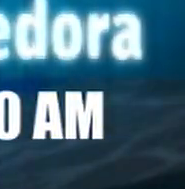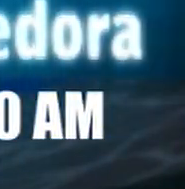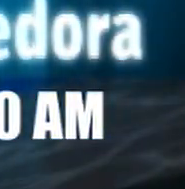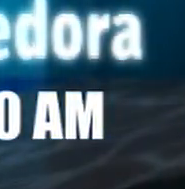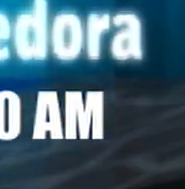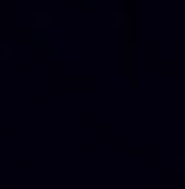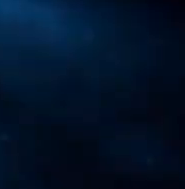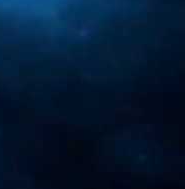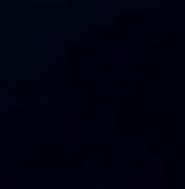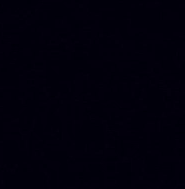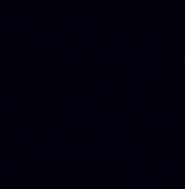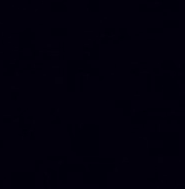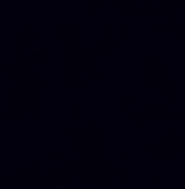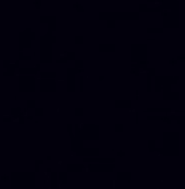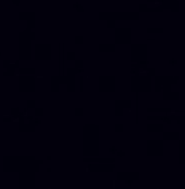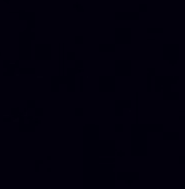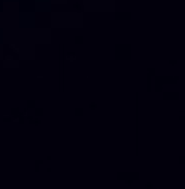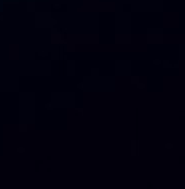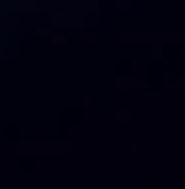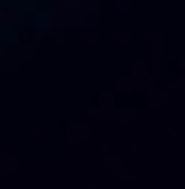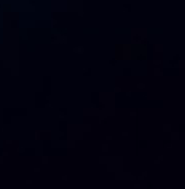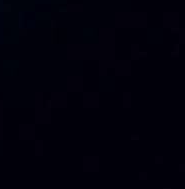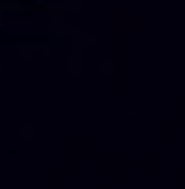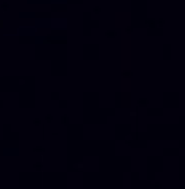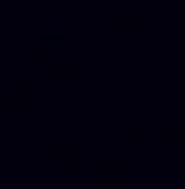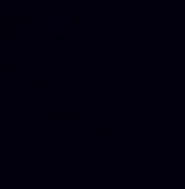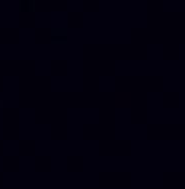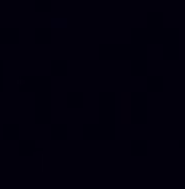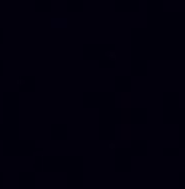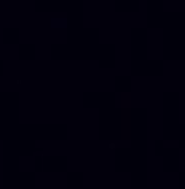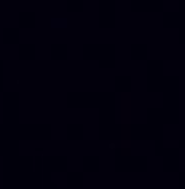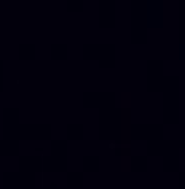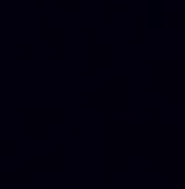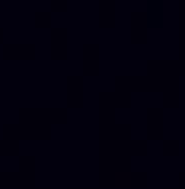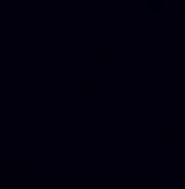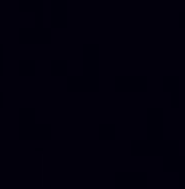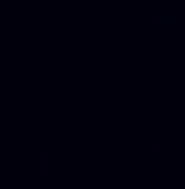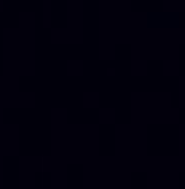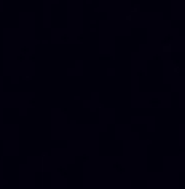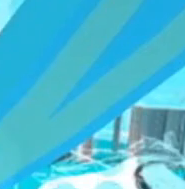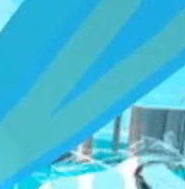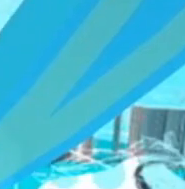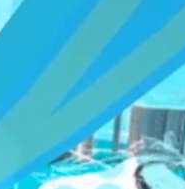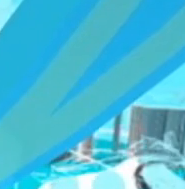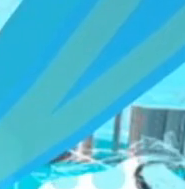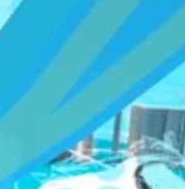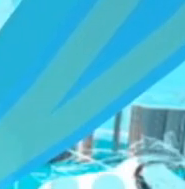10:30 de la mañana. Solo por 13, Costa Rica Televisión.